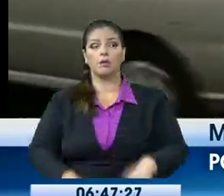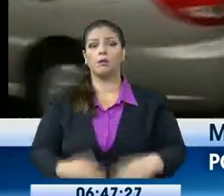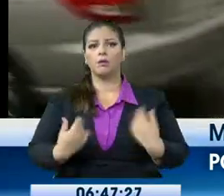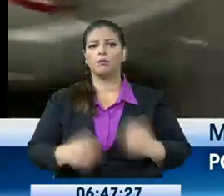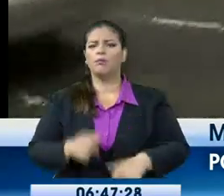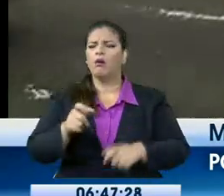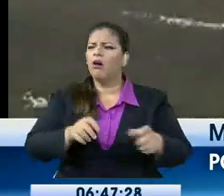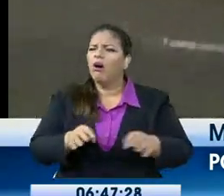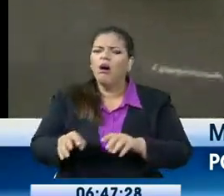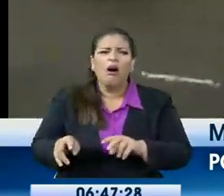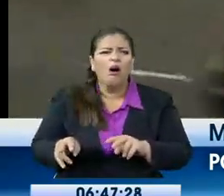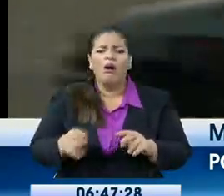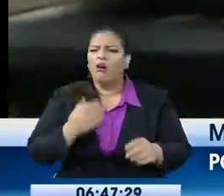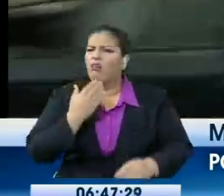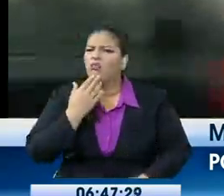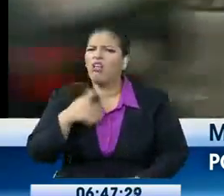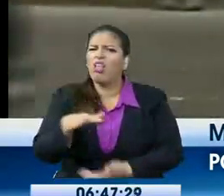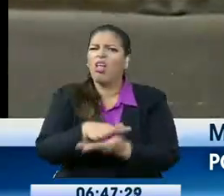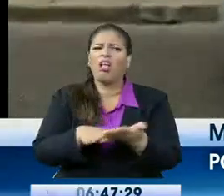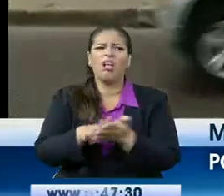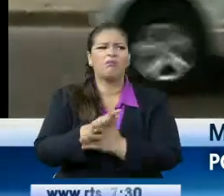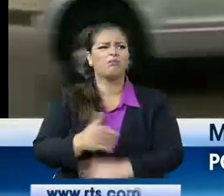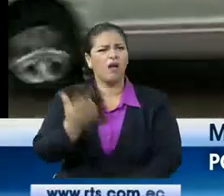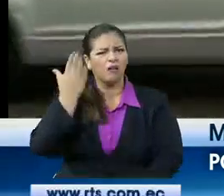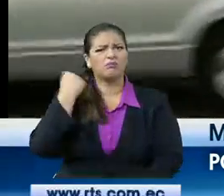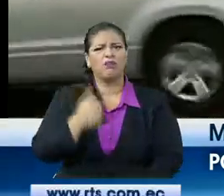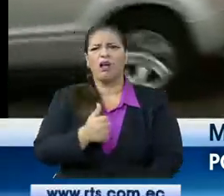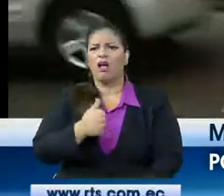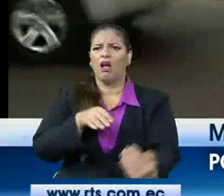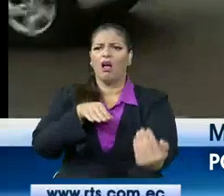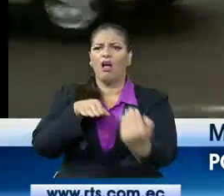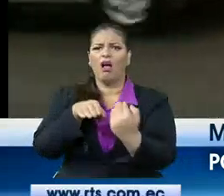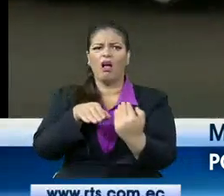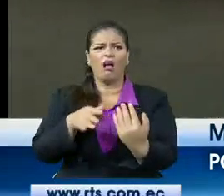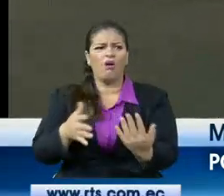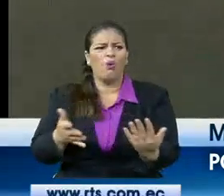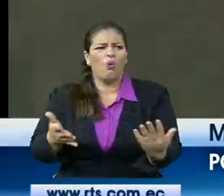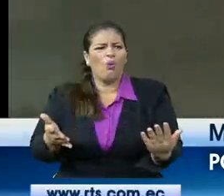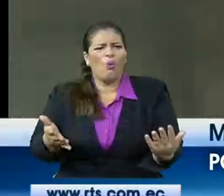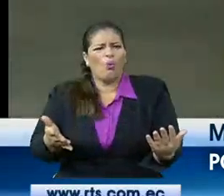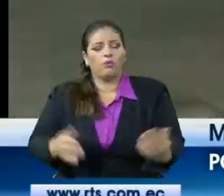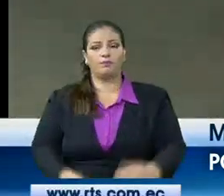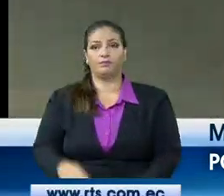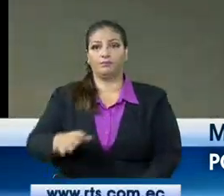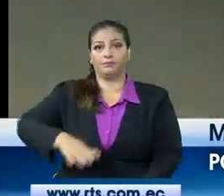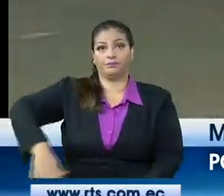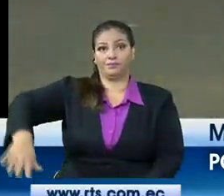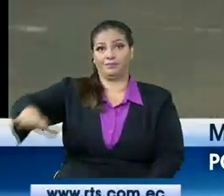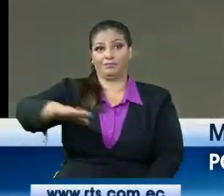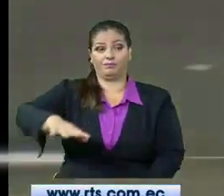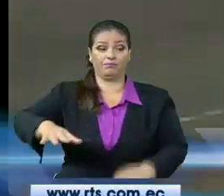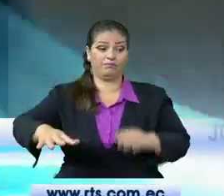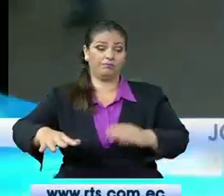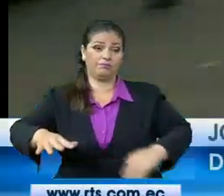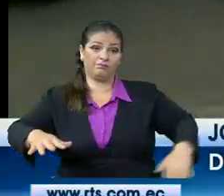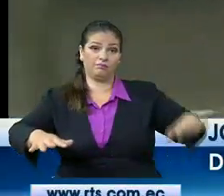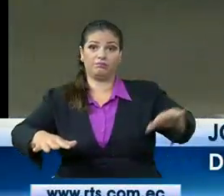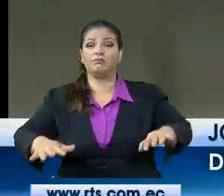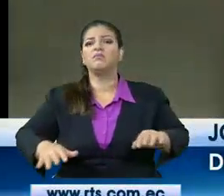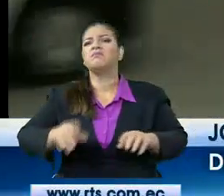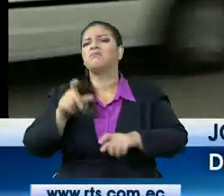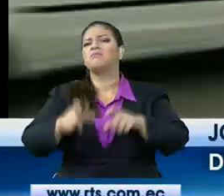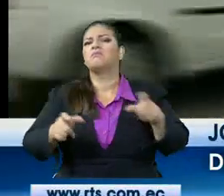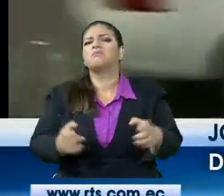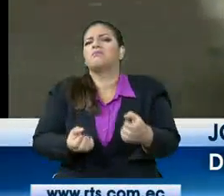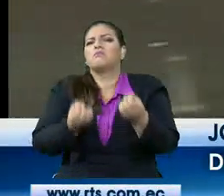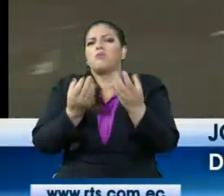muchos habitantes. Aproximadamente son 3.000 familias las que habitan tanto en las ciudadelas El